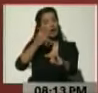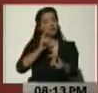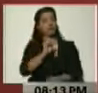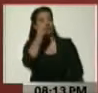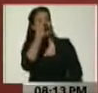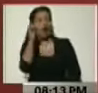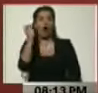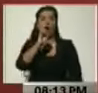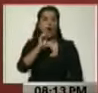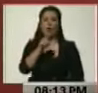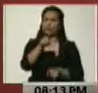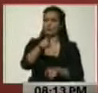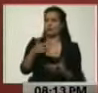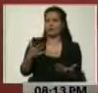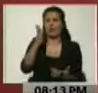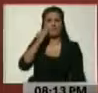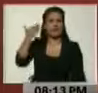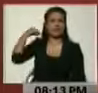no ha vivido aquí en Venezuela.